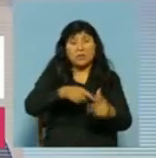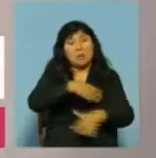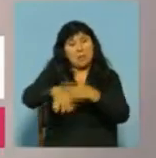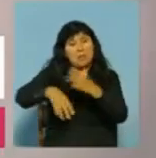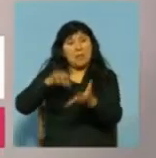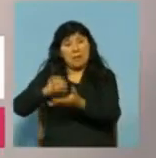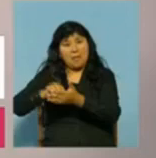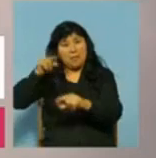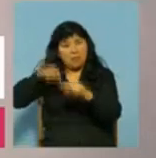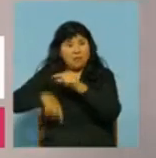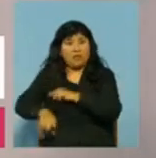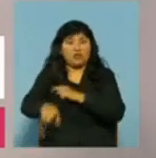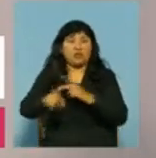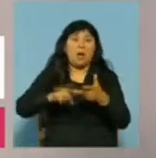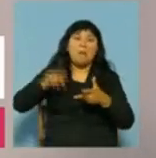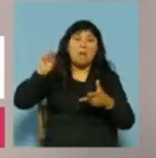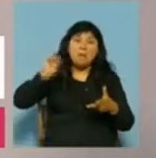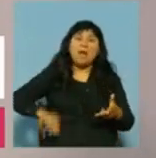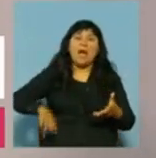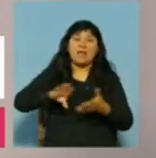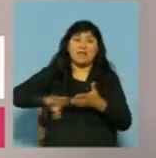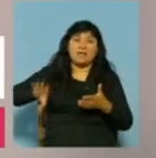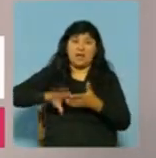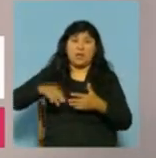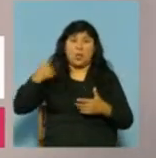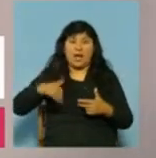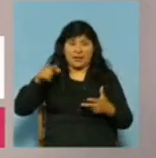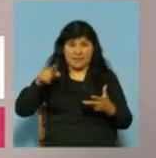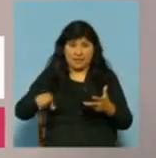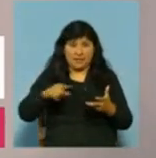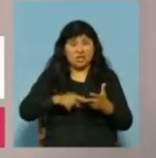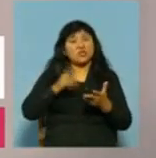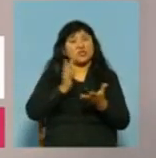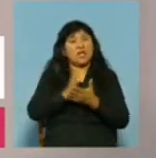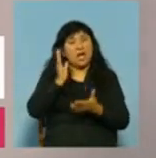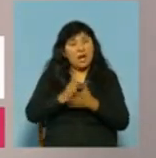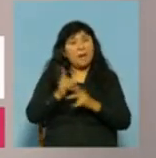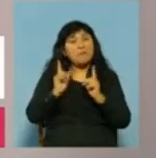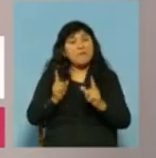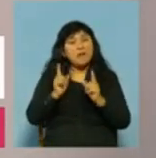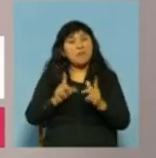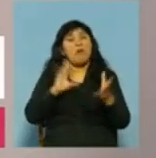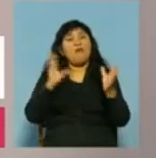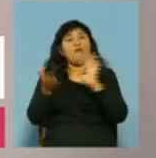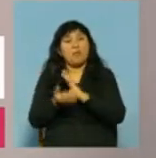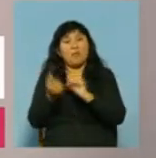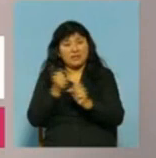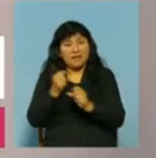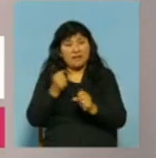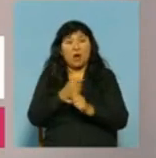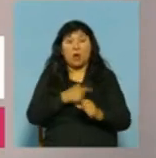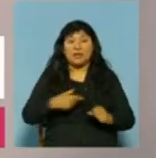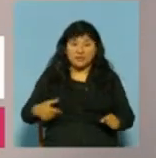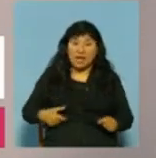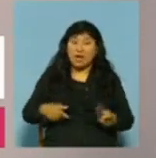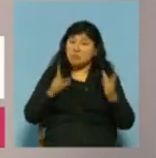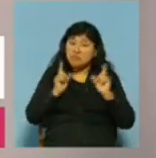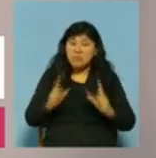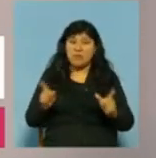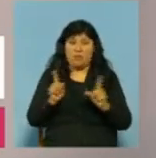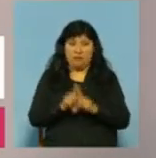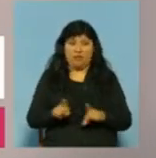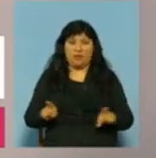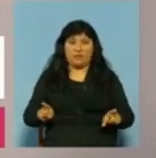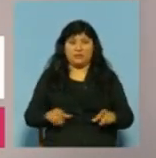del argentino aumentó los niveles endeudamiento de la argentina siguió con el mismo modelo estructural de estado por ejemplo